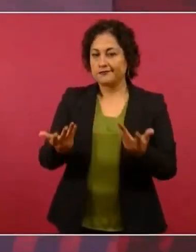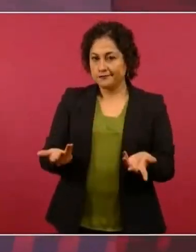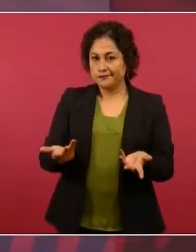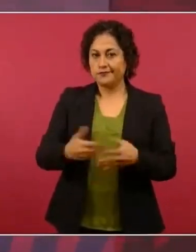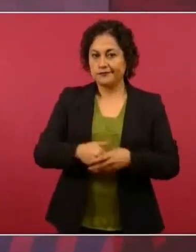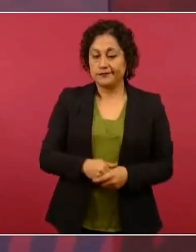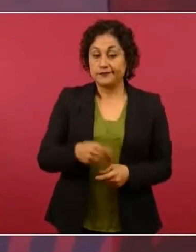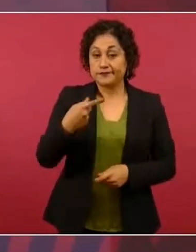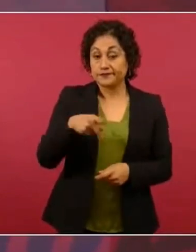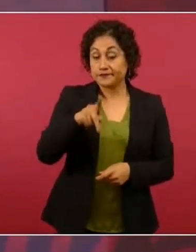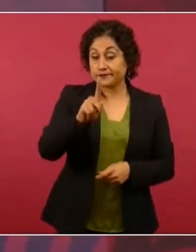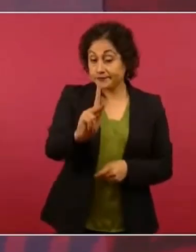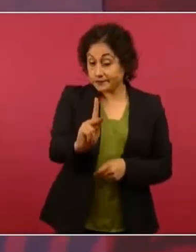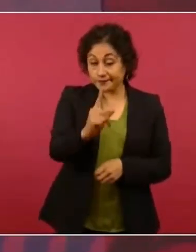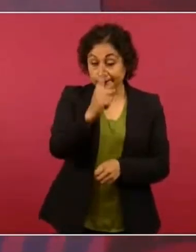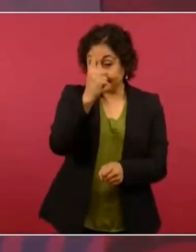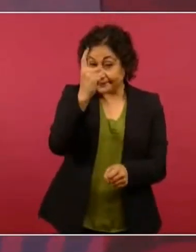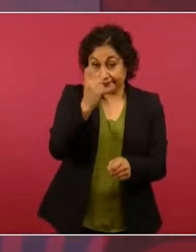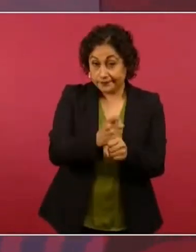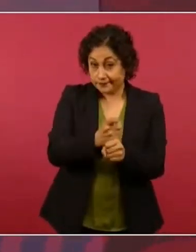este fue